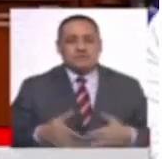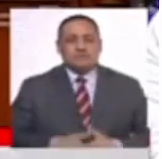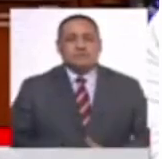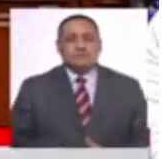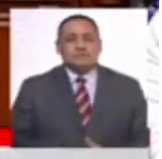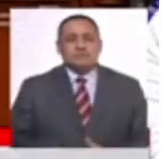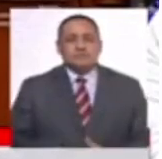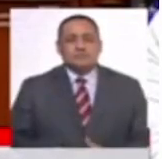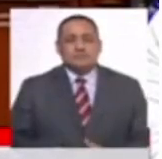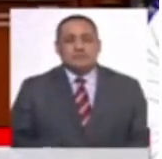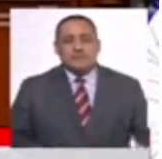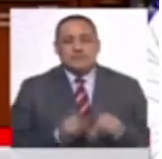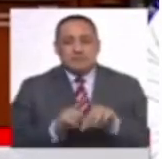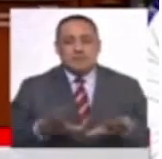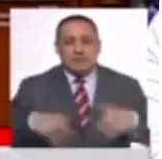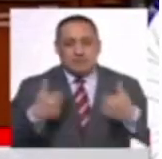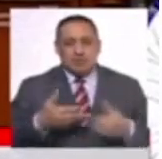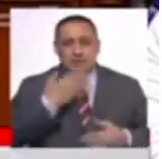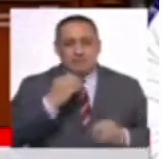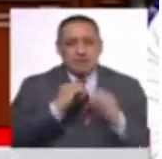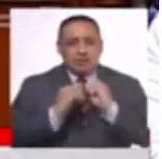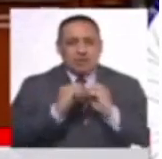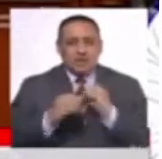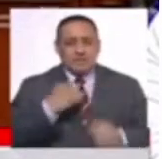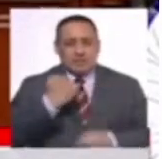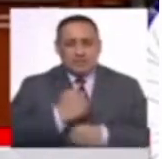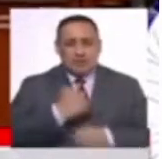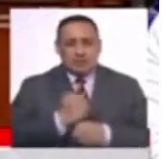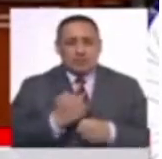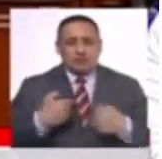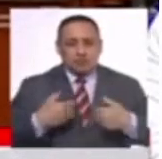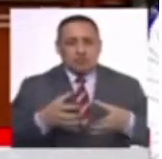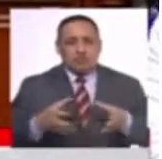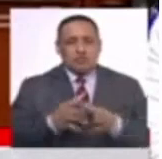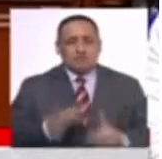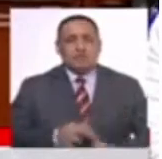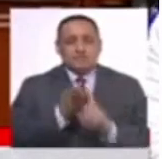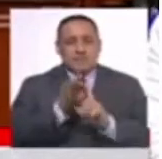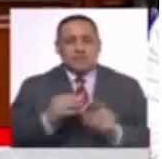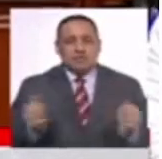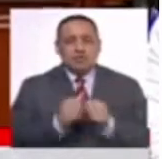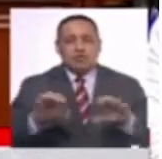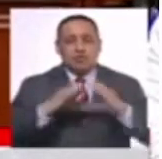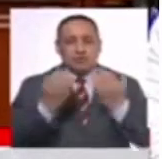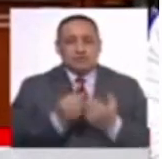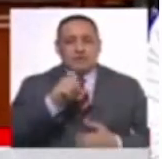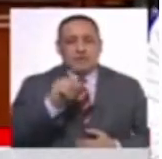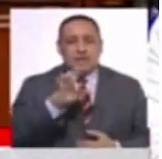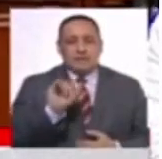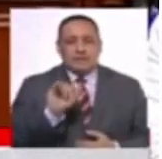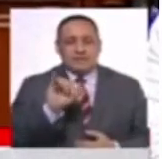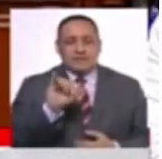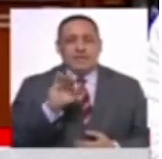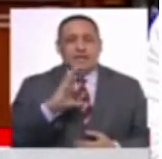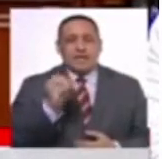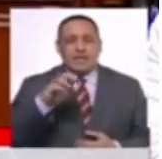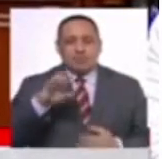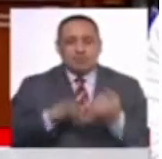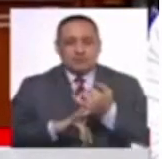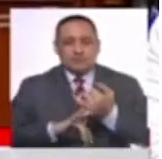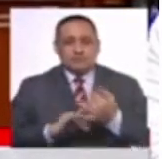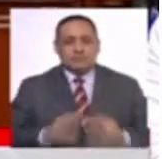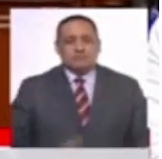y para poder mejorar la tarea que tenemos, en particular congresista Lady Camones, a quien yo estoy